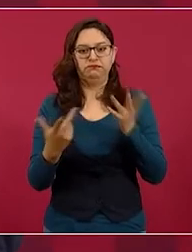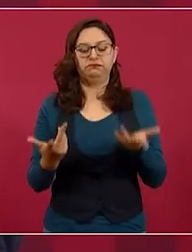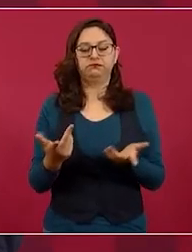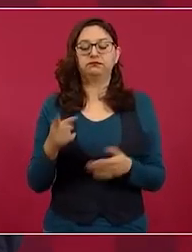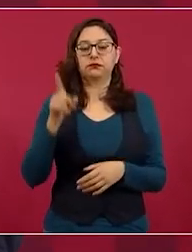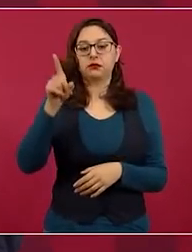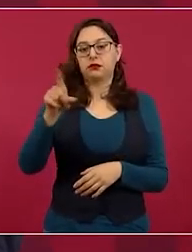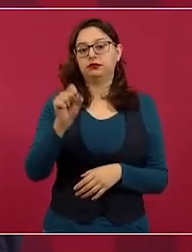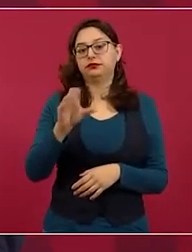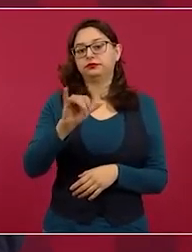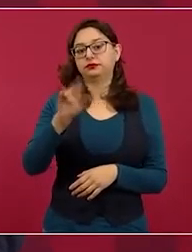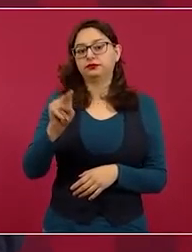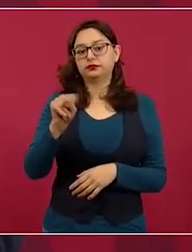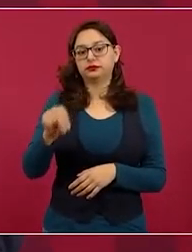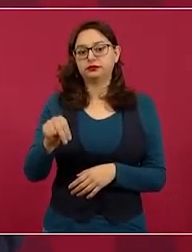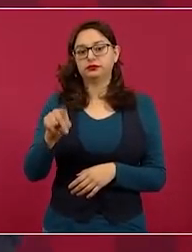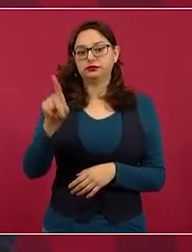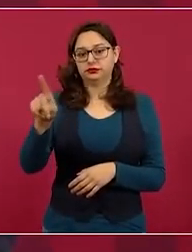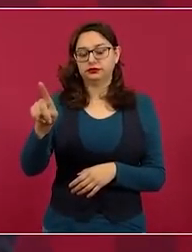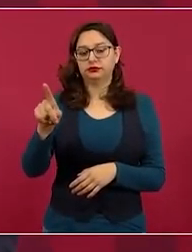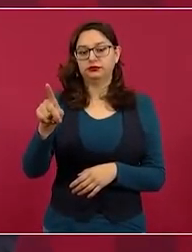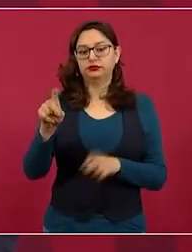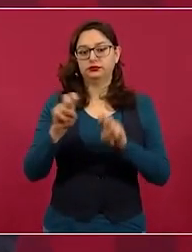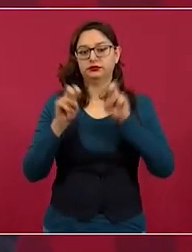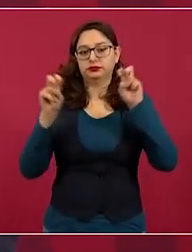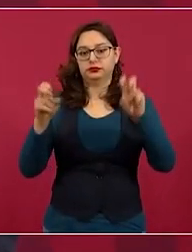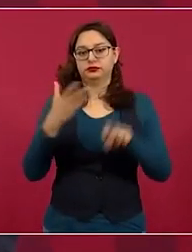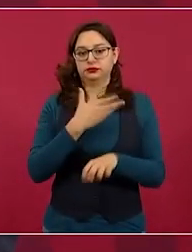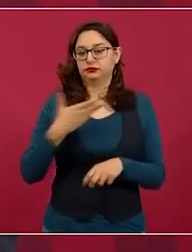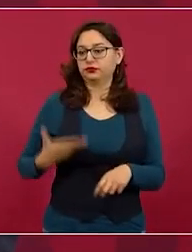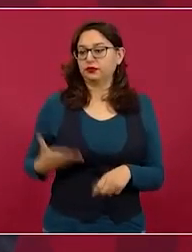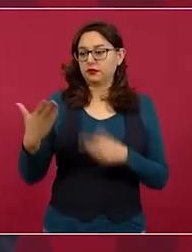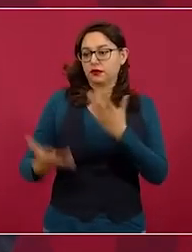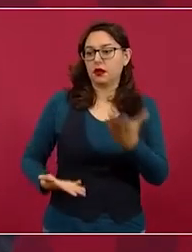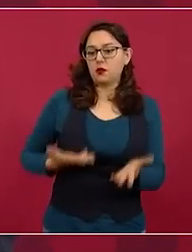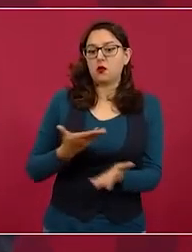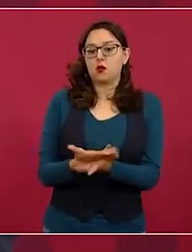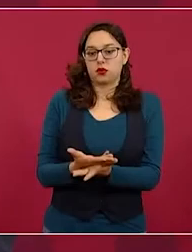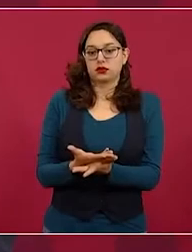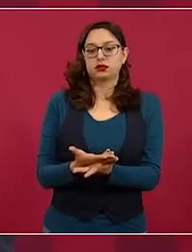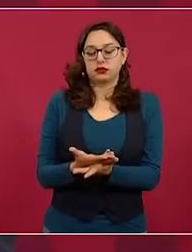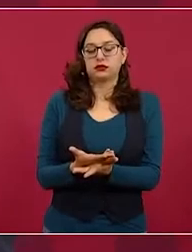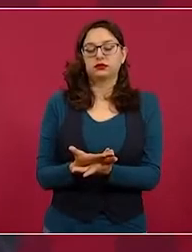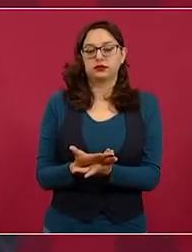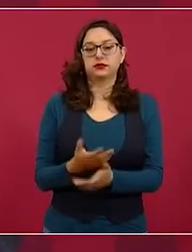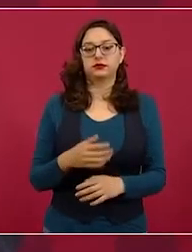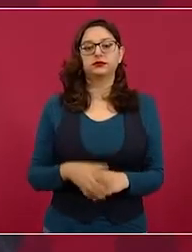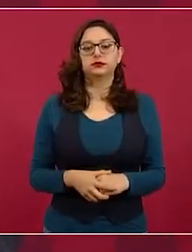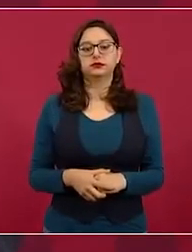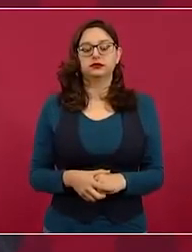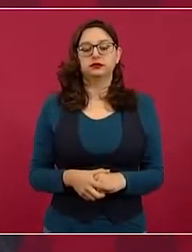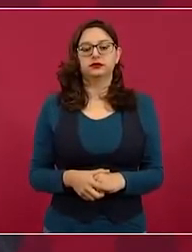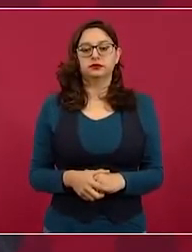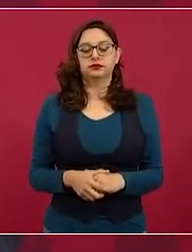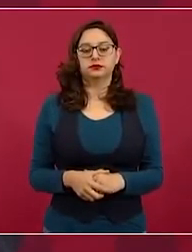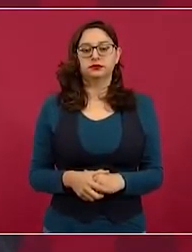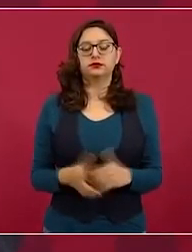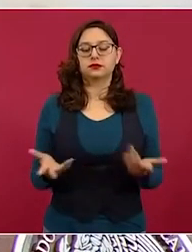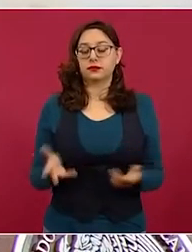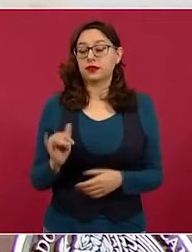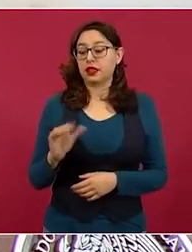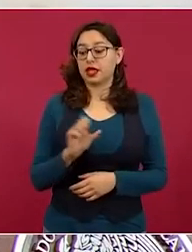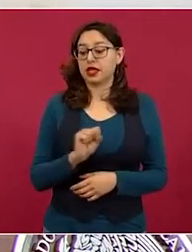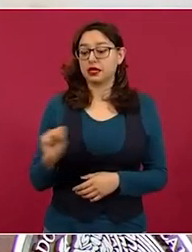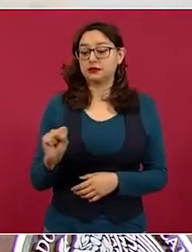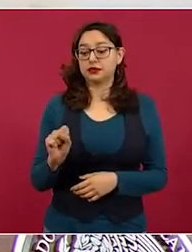hizo el ministro Arturo Saldívar. Es una denuncia que presentó el Seguro